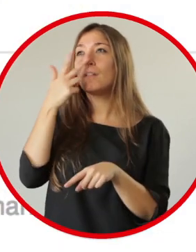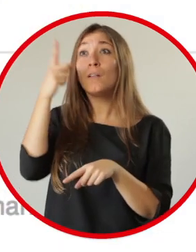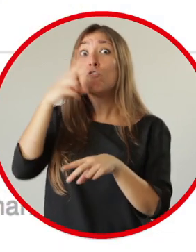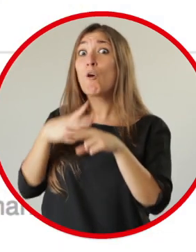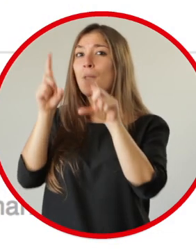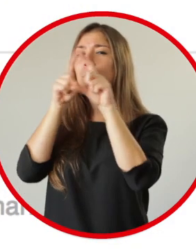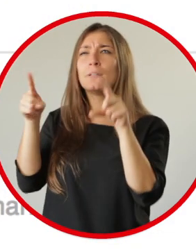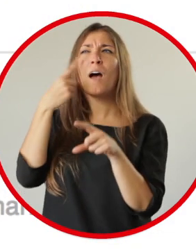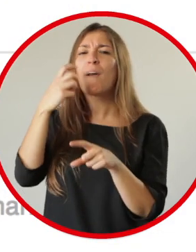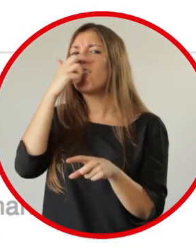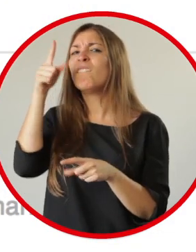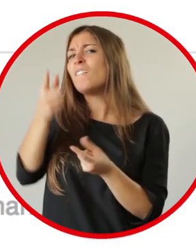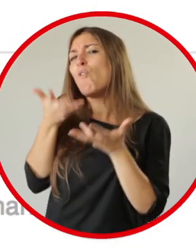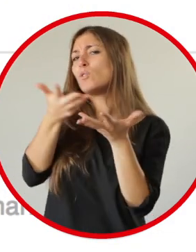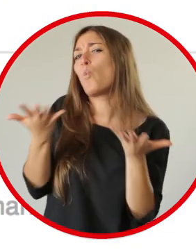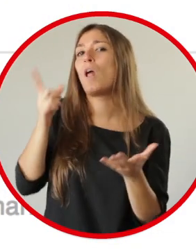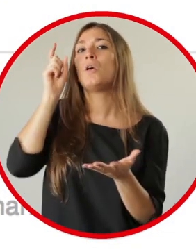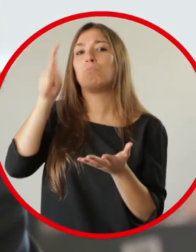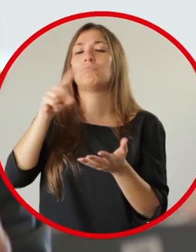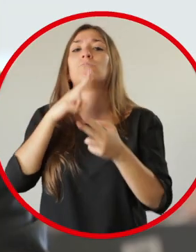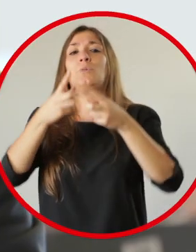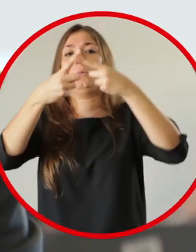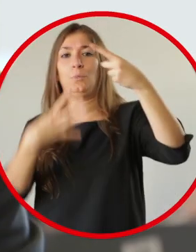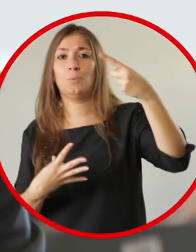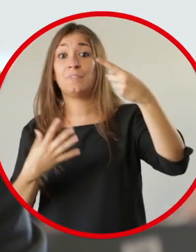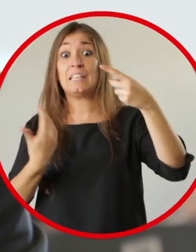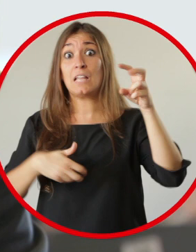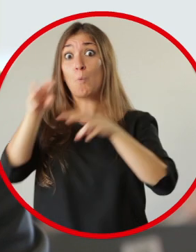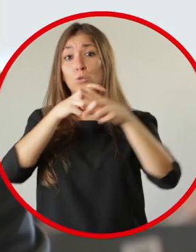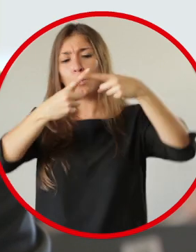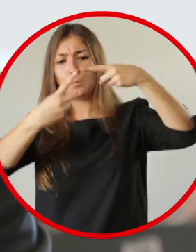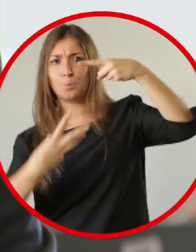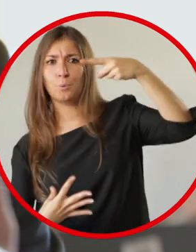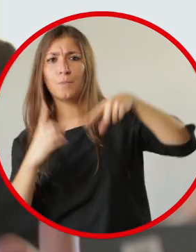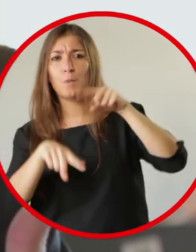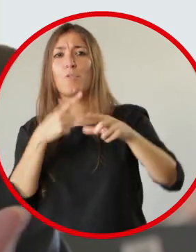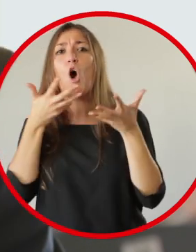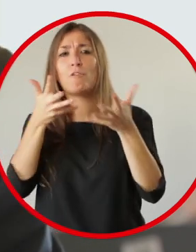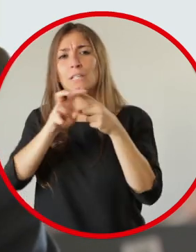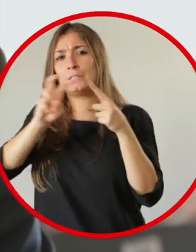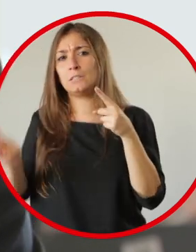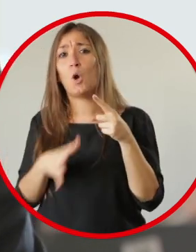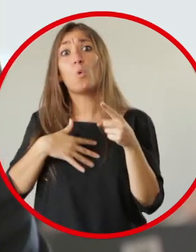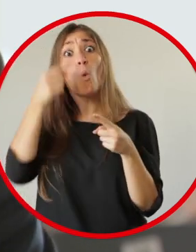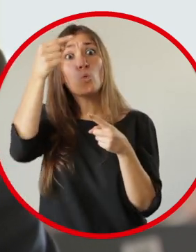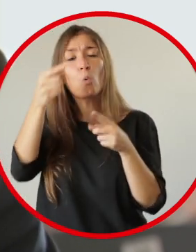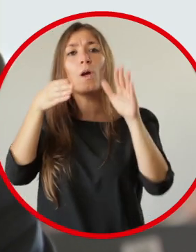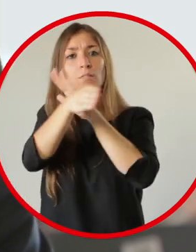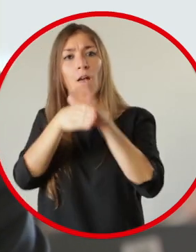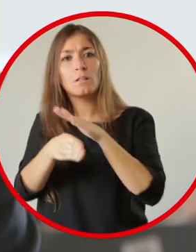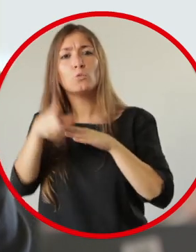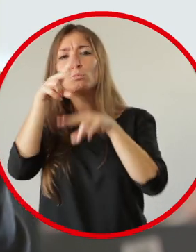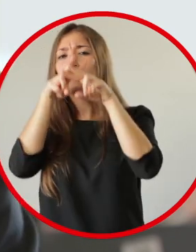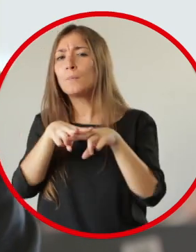empresa. Quieres saber determinada empresa qué ofertas de empleo tiene. Una vez hagas la búsqueda te saldrán distintas ofertas, las cuales puedes acceder y